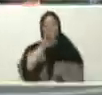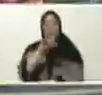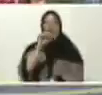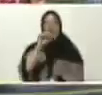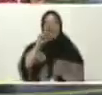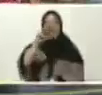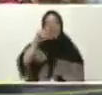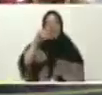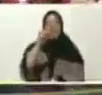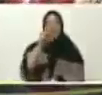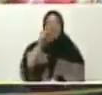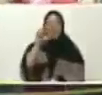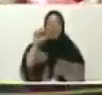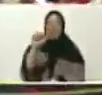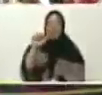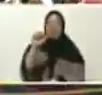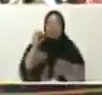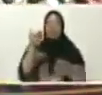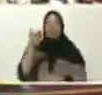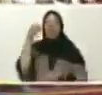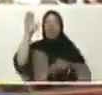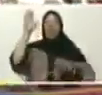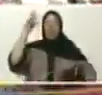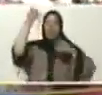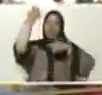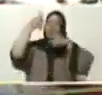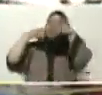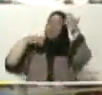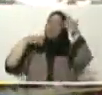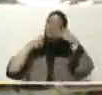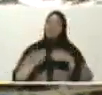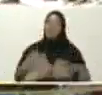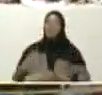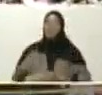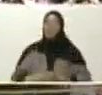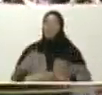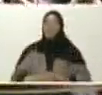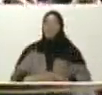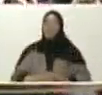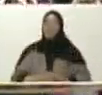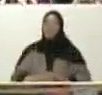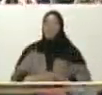Juro por el legado de nuestro comandante Hugo Chávez,